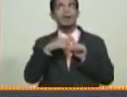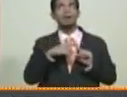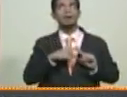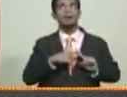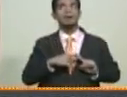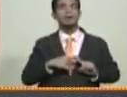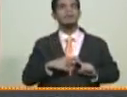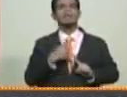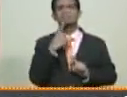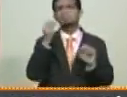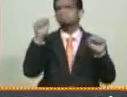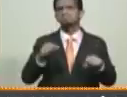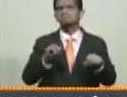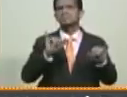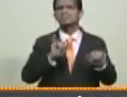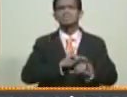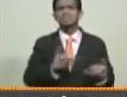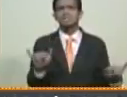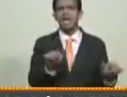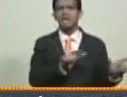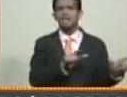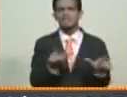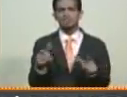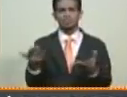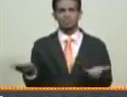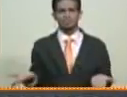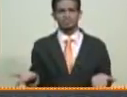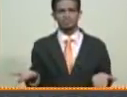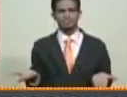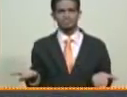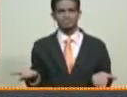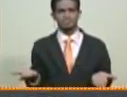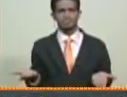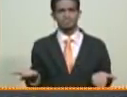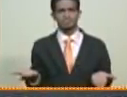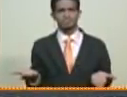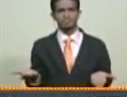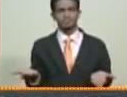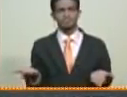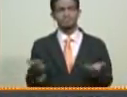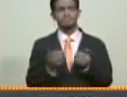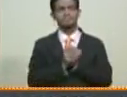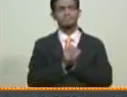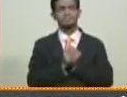palabra cierta. Eso no lo rebate nadie.